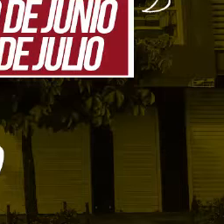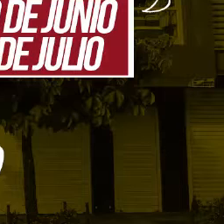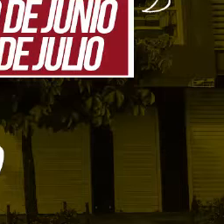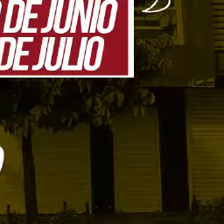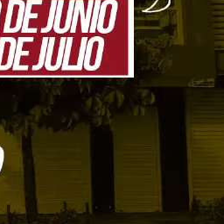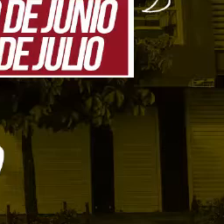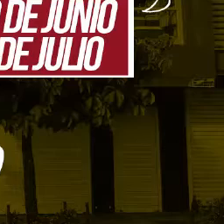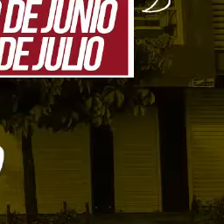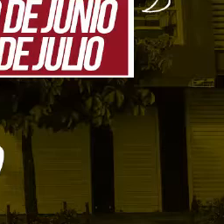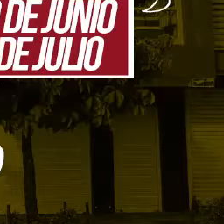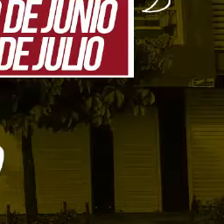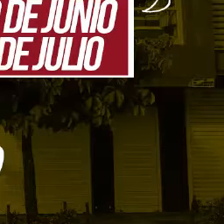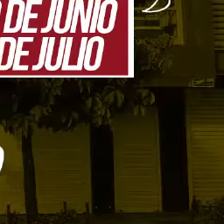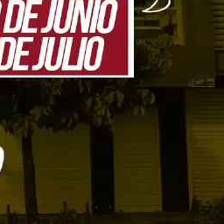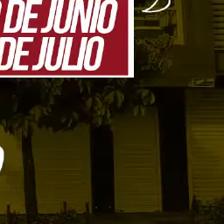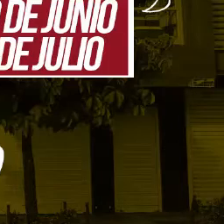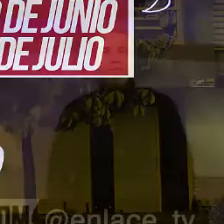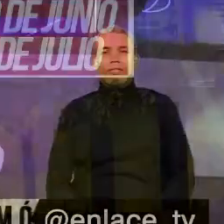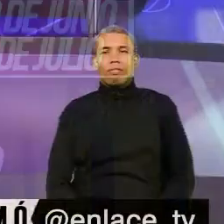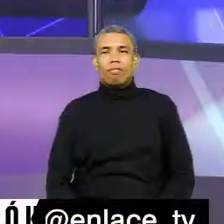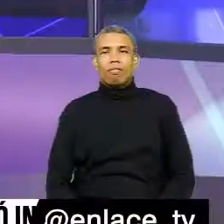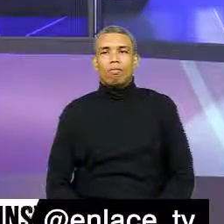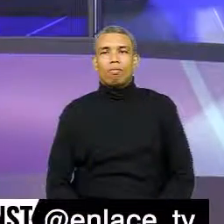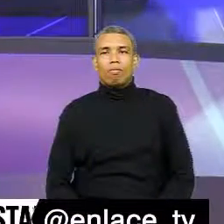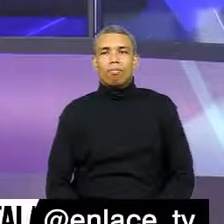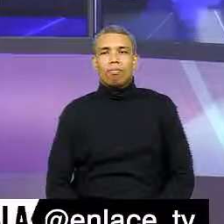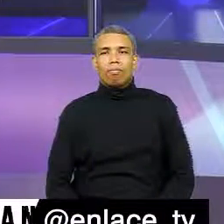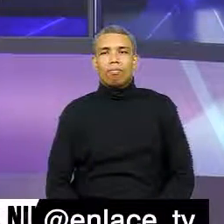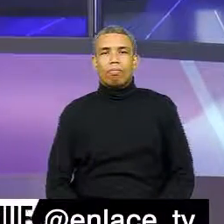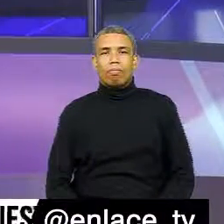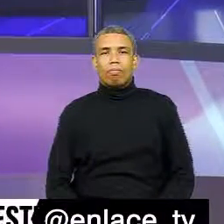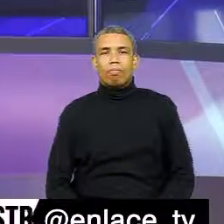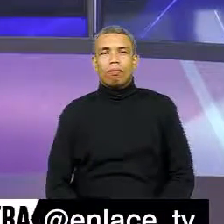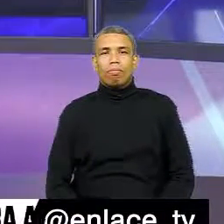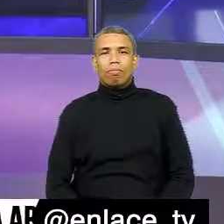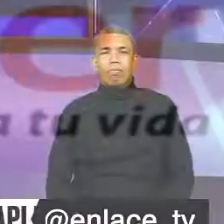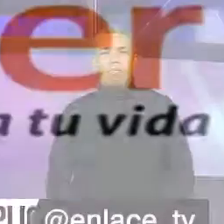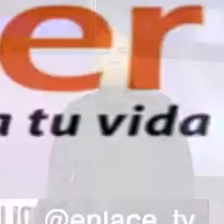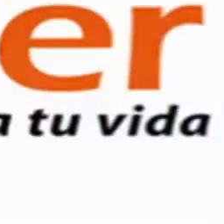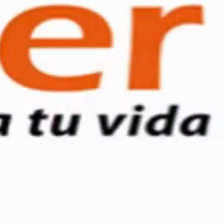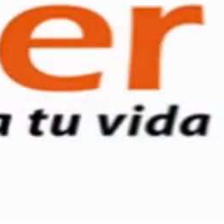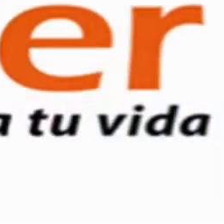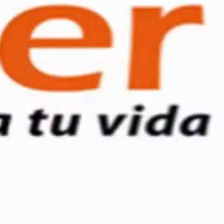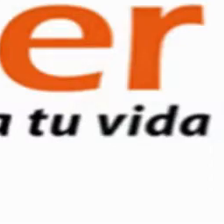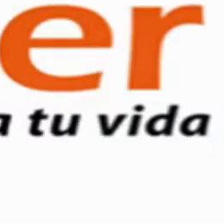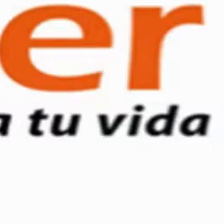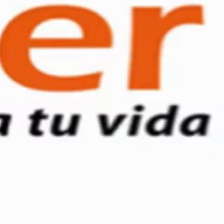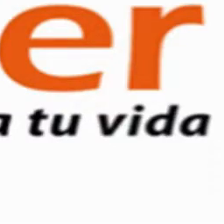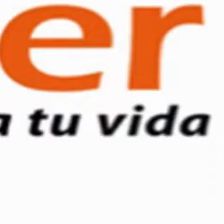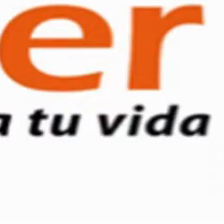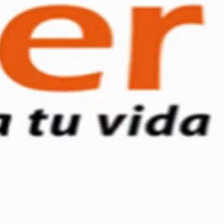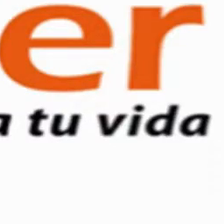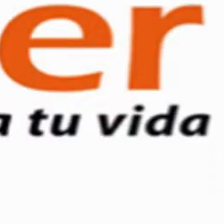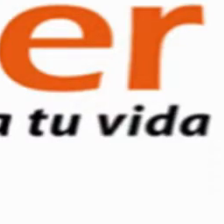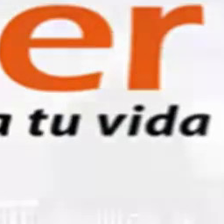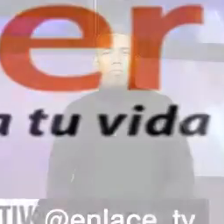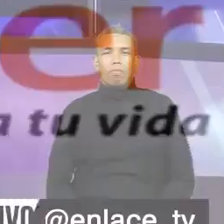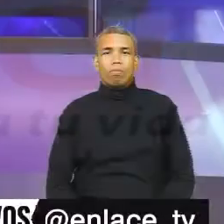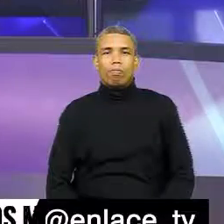julio próximo, todos los jueves. Y antes de despedirnos, recuerde materiales eléctricos, Electrofer ilumina tu